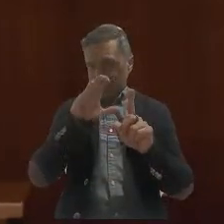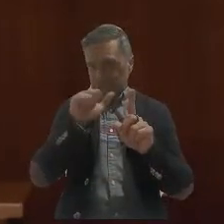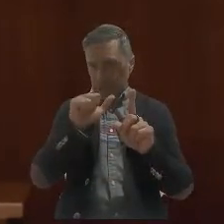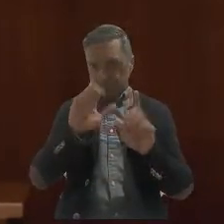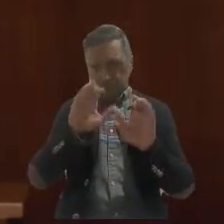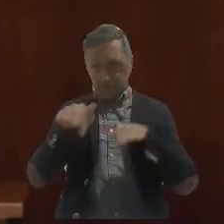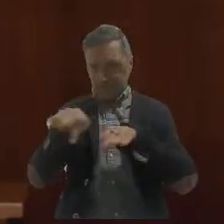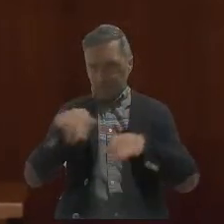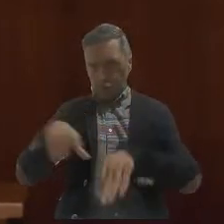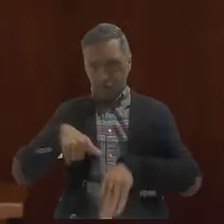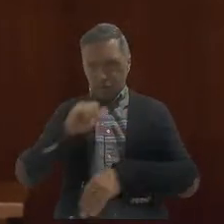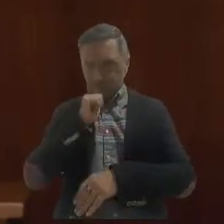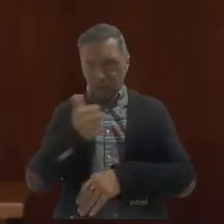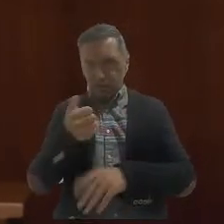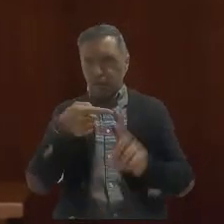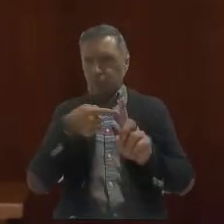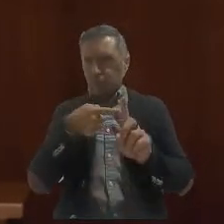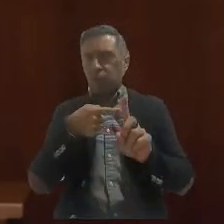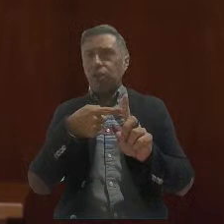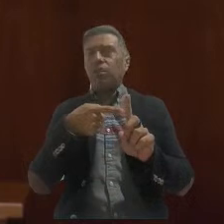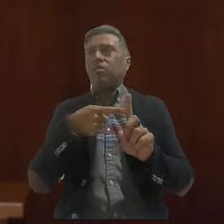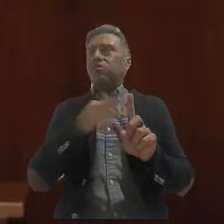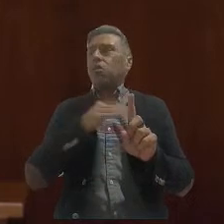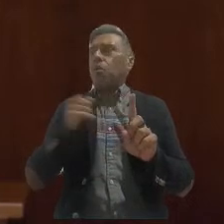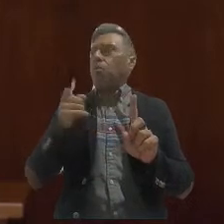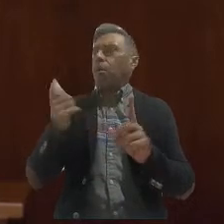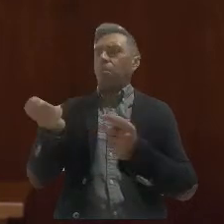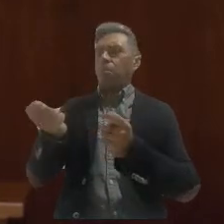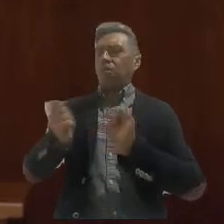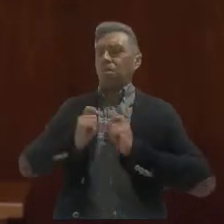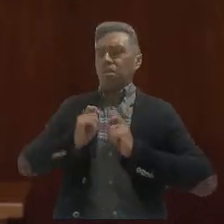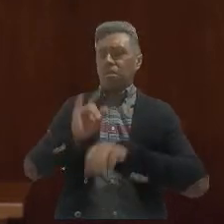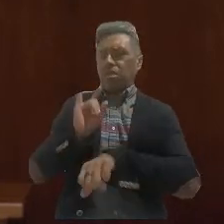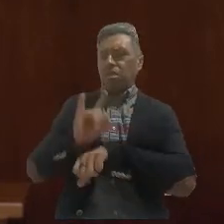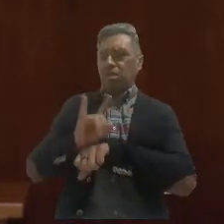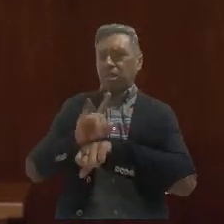de una autoridad policial, llámese madrina o